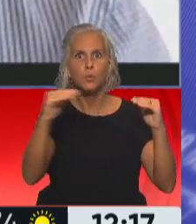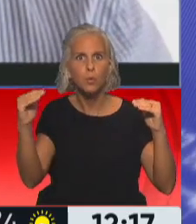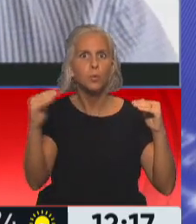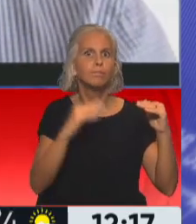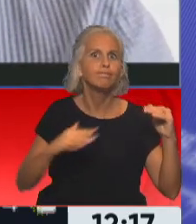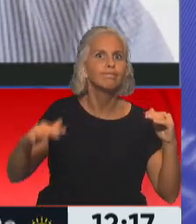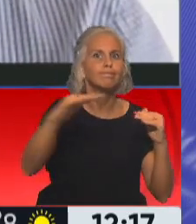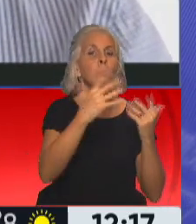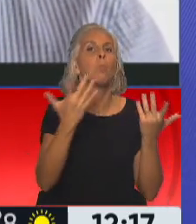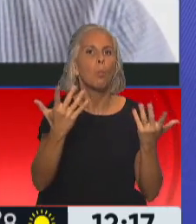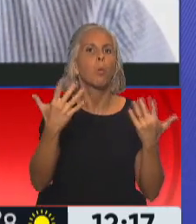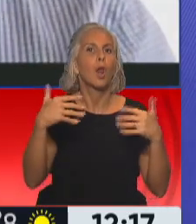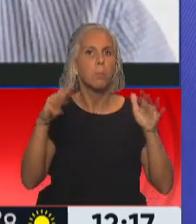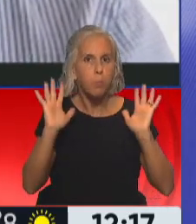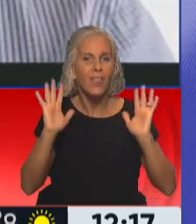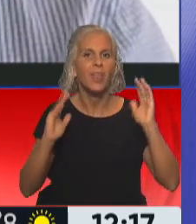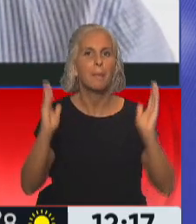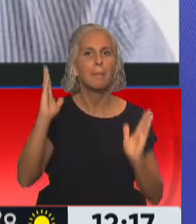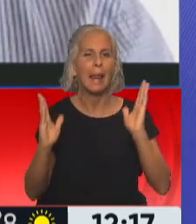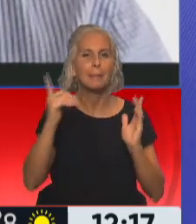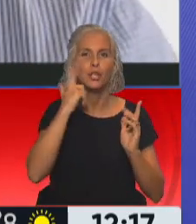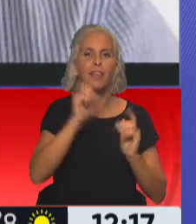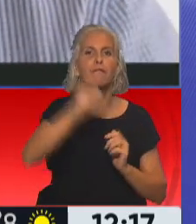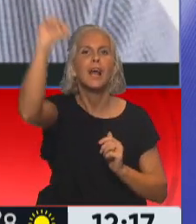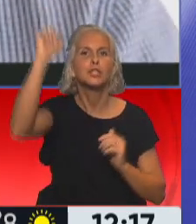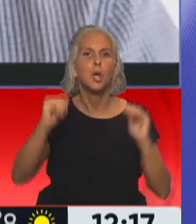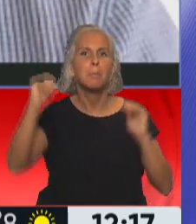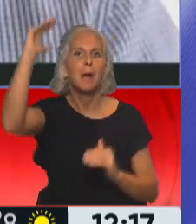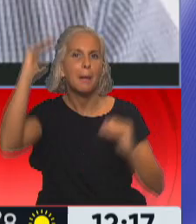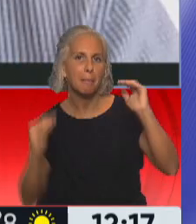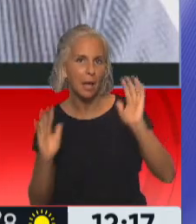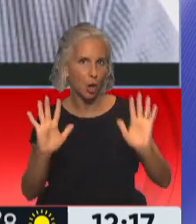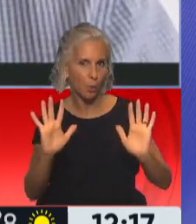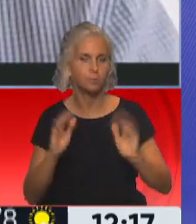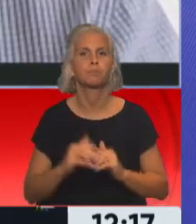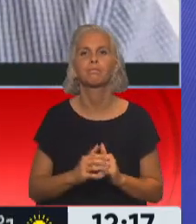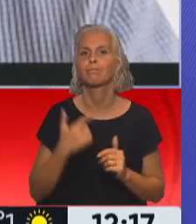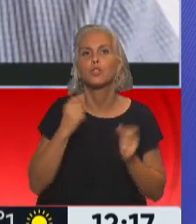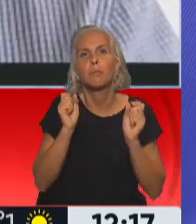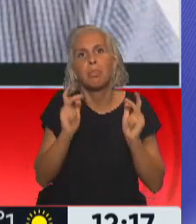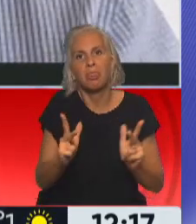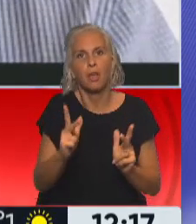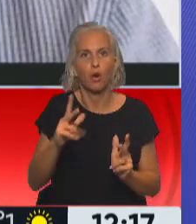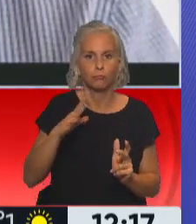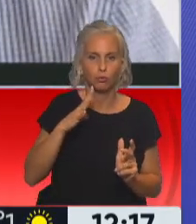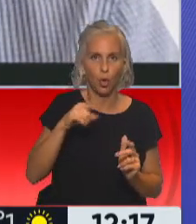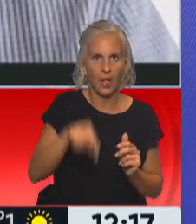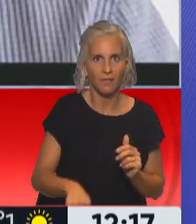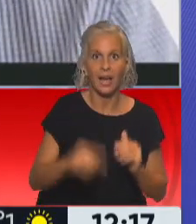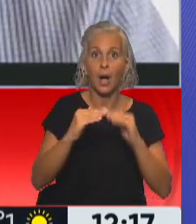mueve, ahí vamos a tener un parámetro de dónde puede llegar la inflación. Yo diría, lo que estamos viendo hasta ahora, que es un aumento